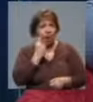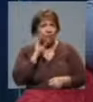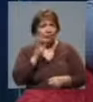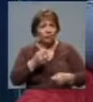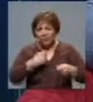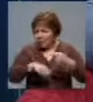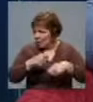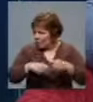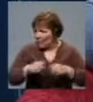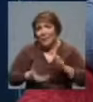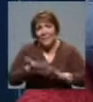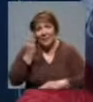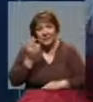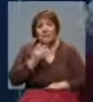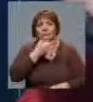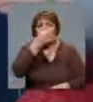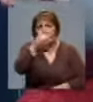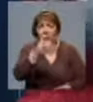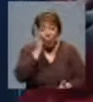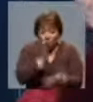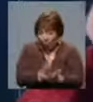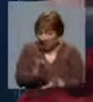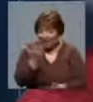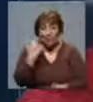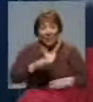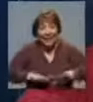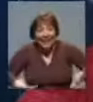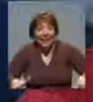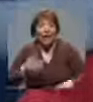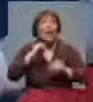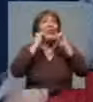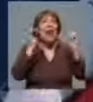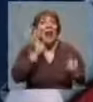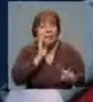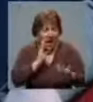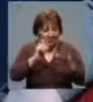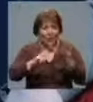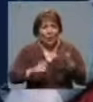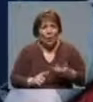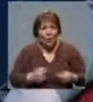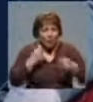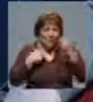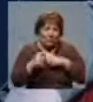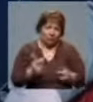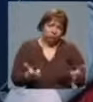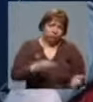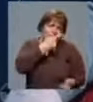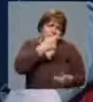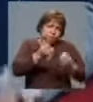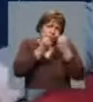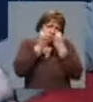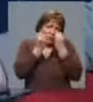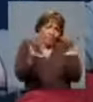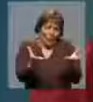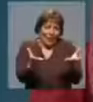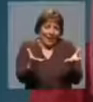estas cosas en el último día del niño de la madre Yo esos días que hay les ha ido así de novela